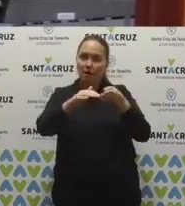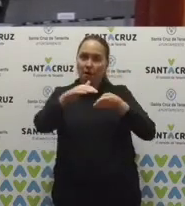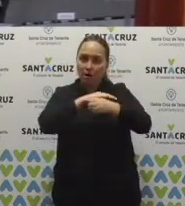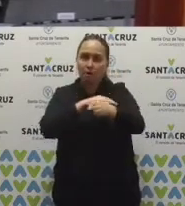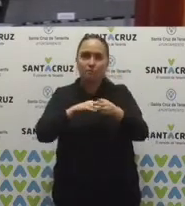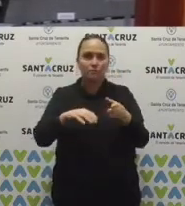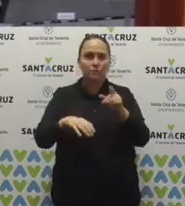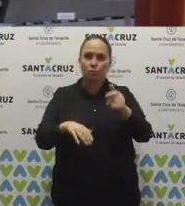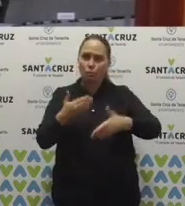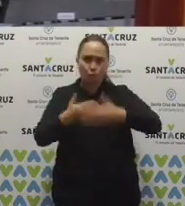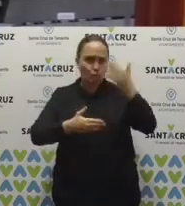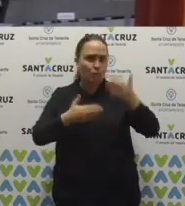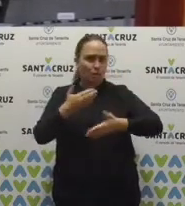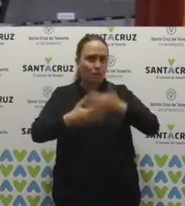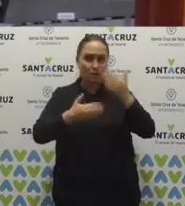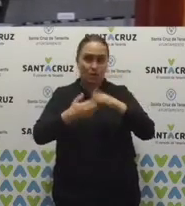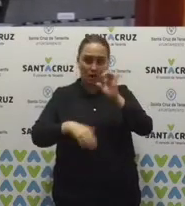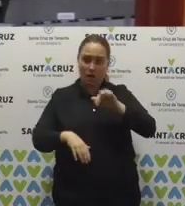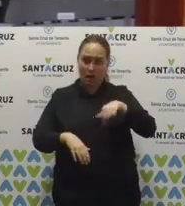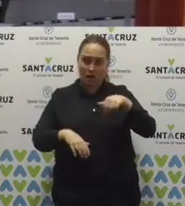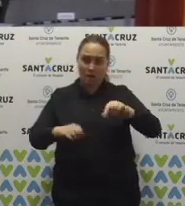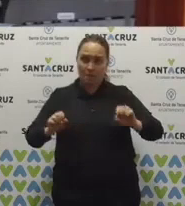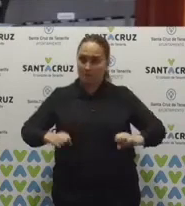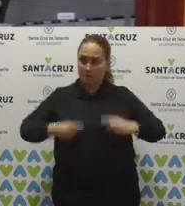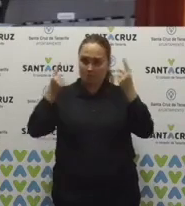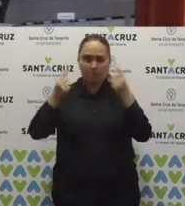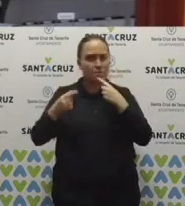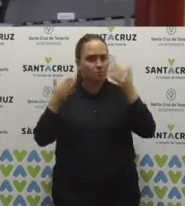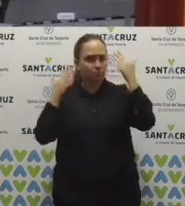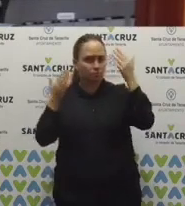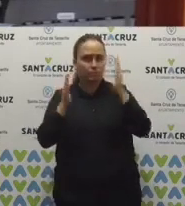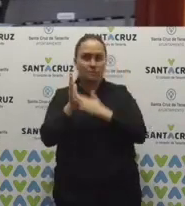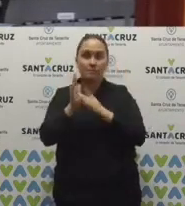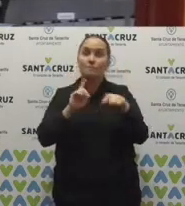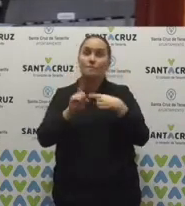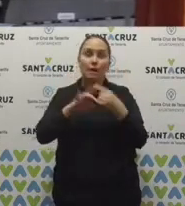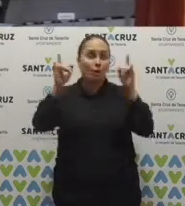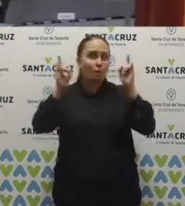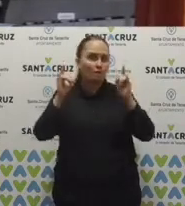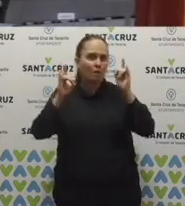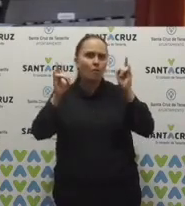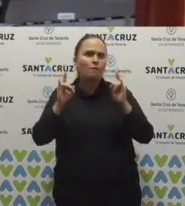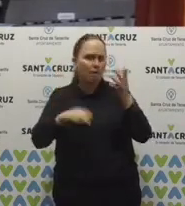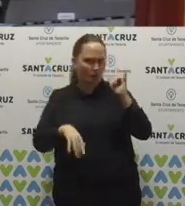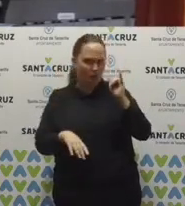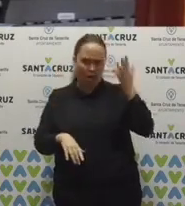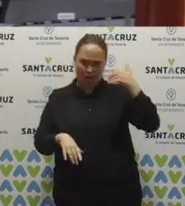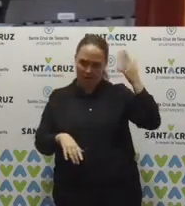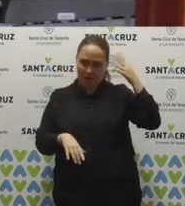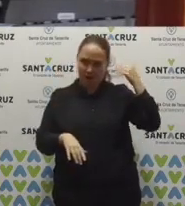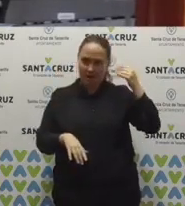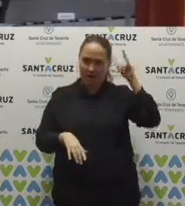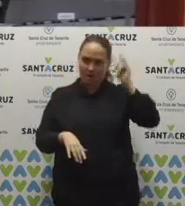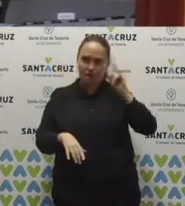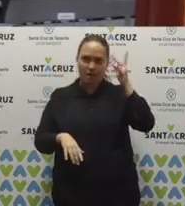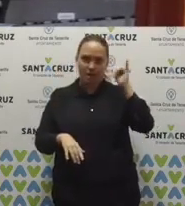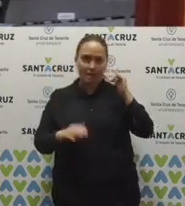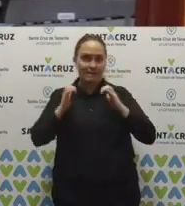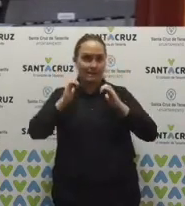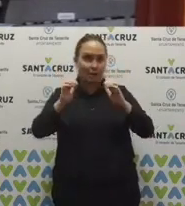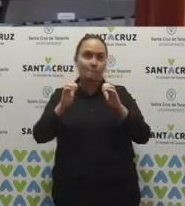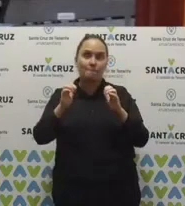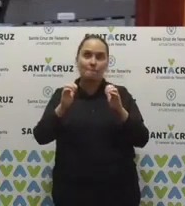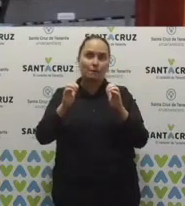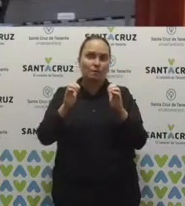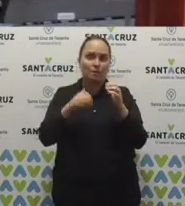de sus clases en canarias y ampliar una wifi que ya había wifi porque había wifi y en el salón de plenos lo que pasa que es muy